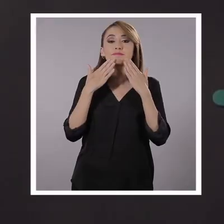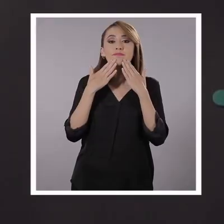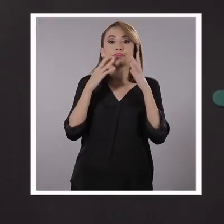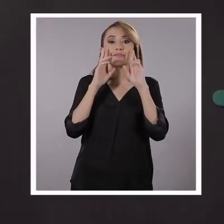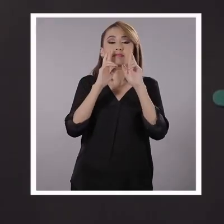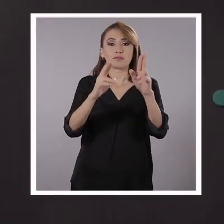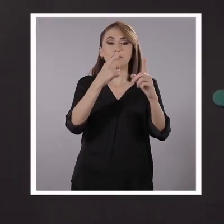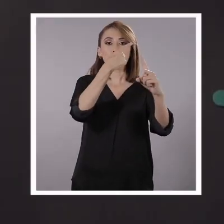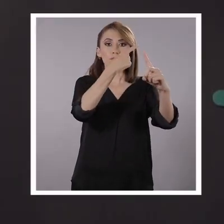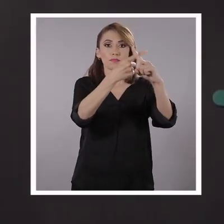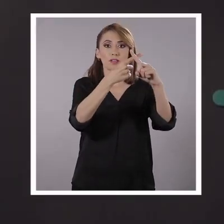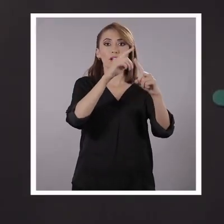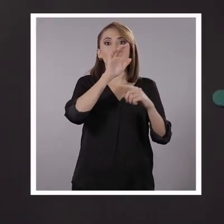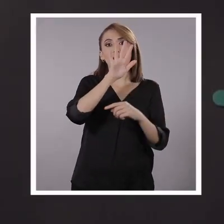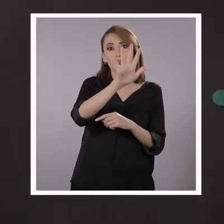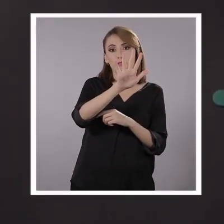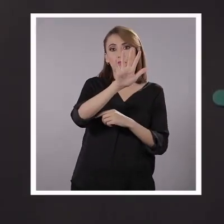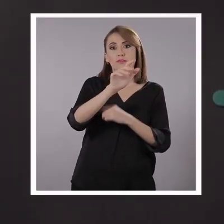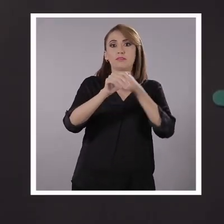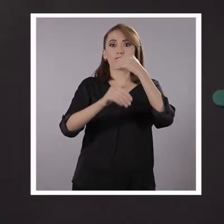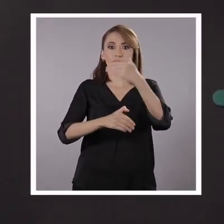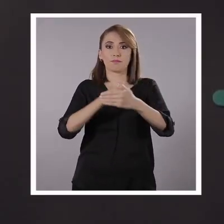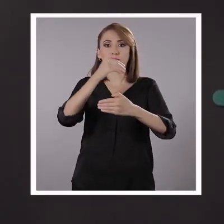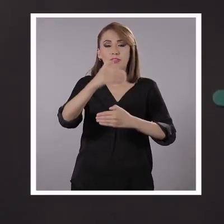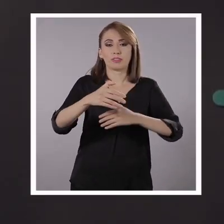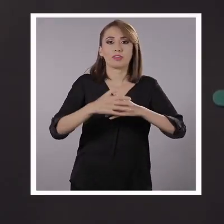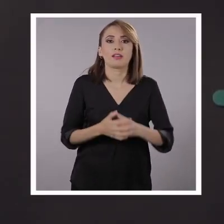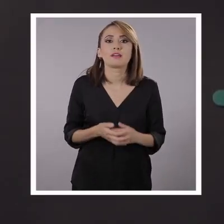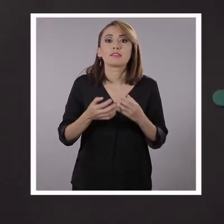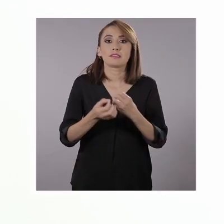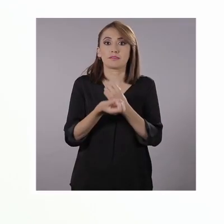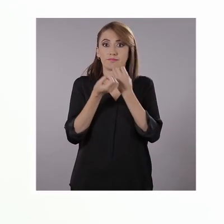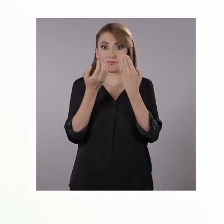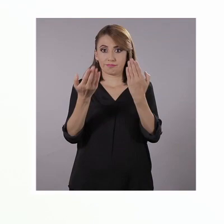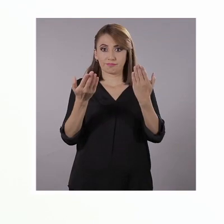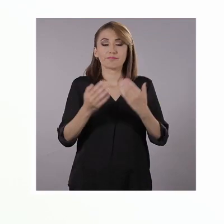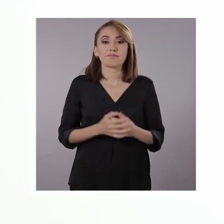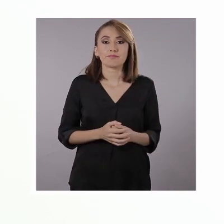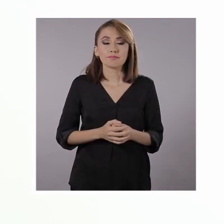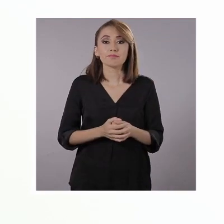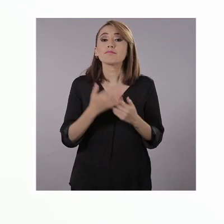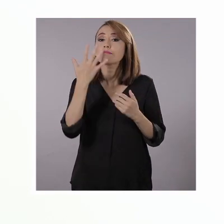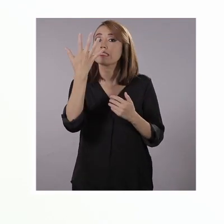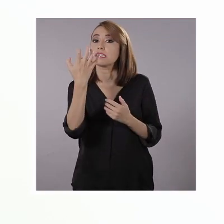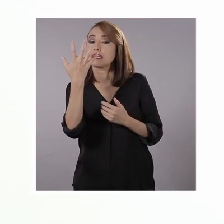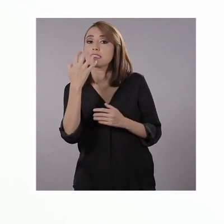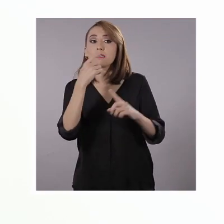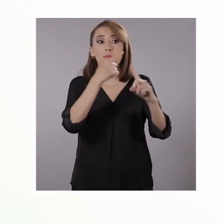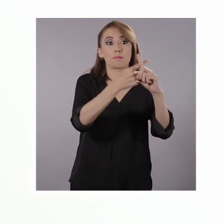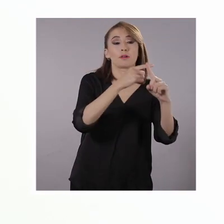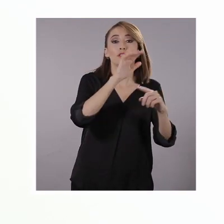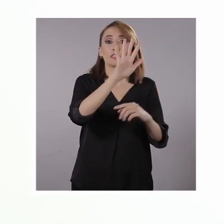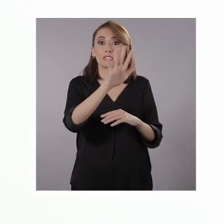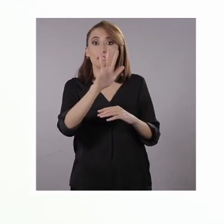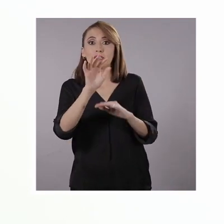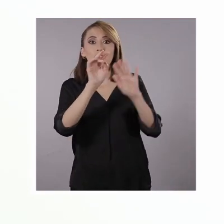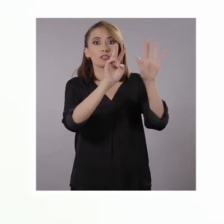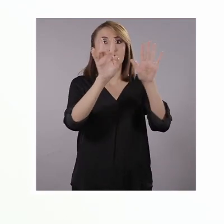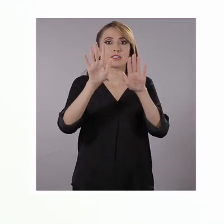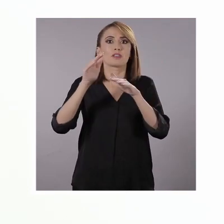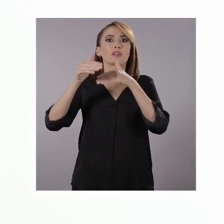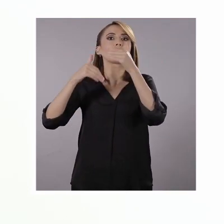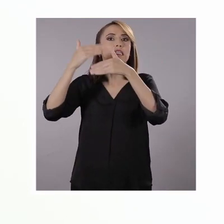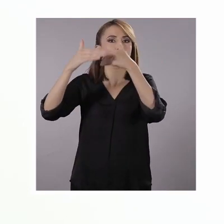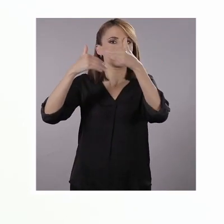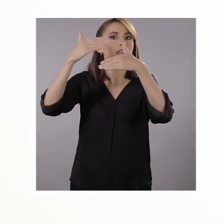La única y es por 5, profe. Perfecto. Así es, 3 por 5, 15. 15 por 5, 75.